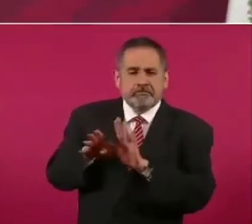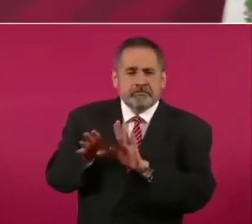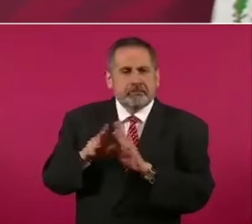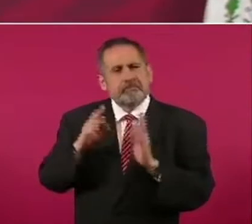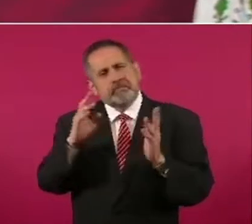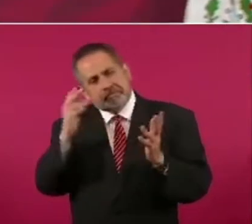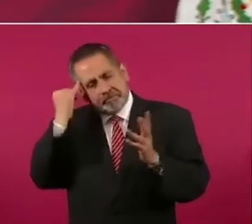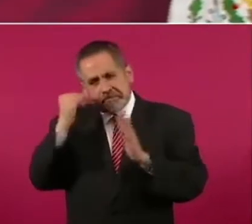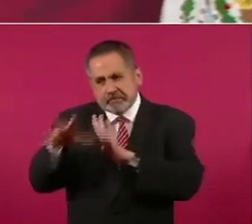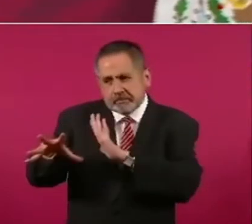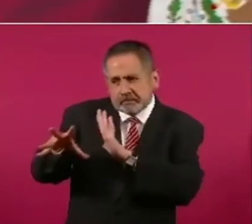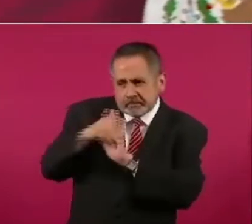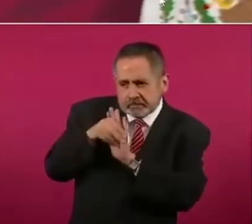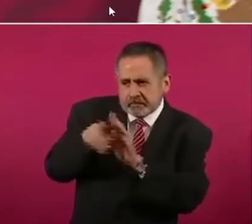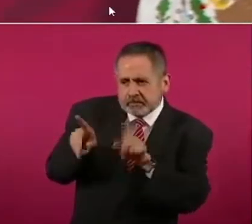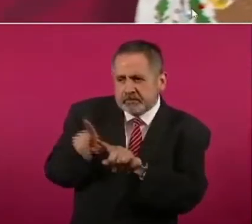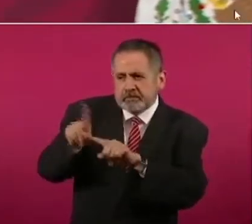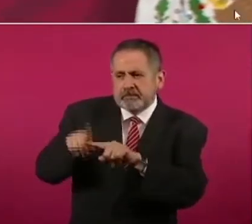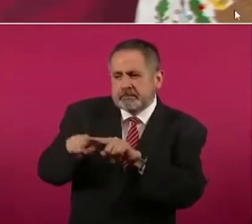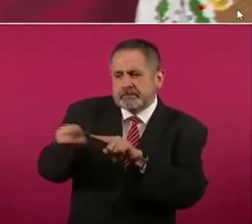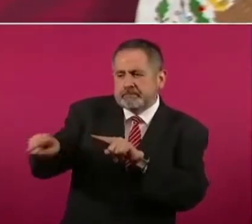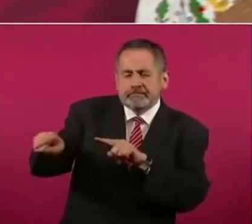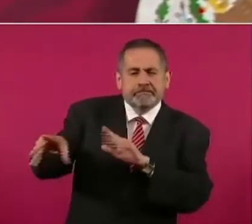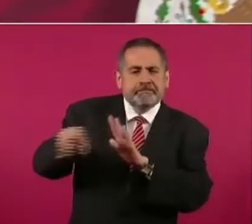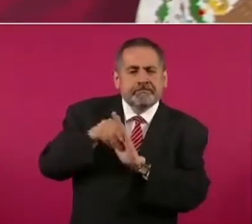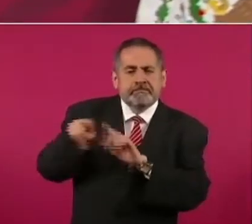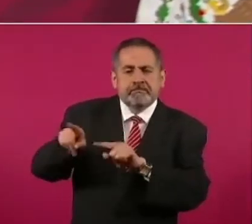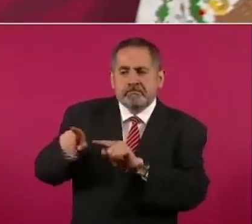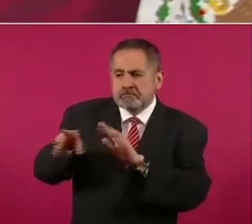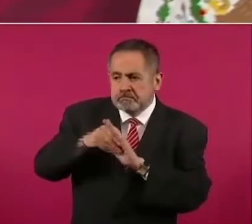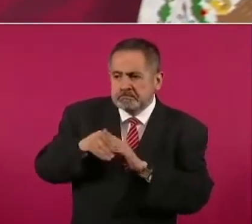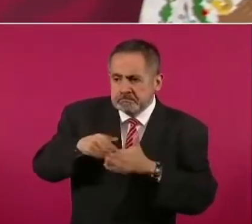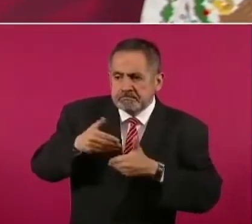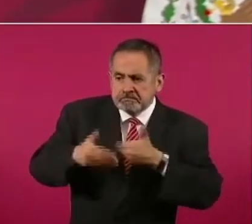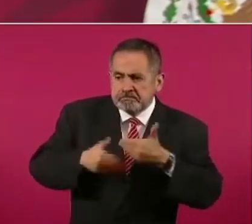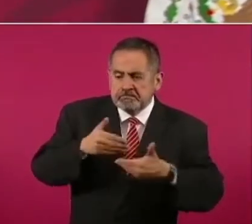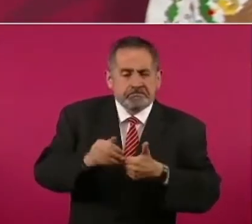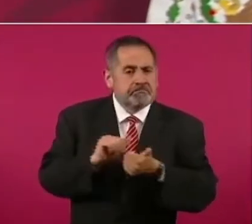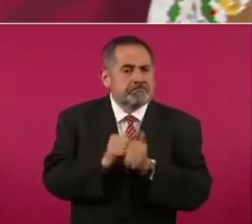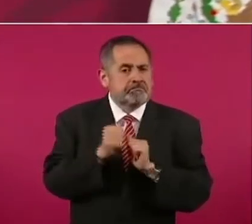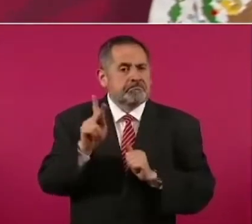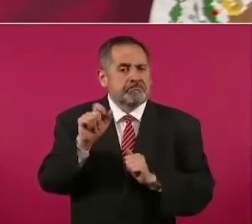llamar así está dando resultados